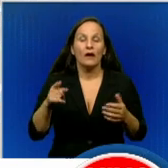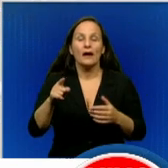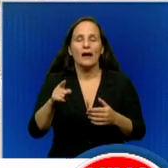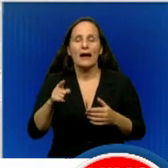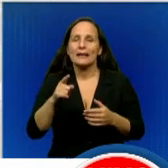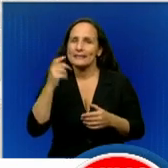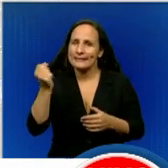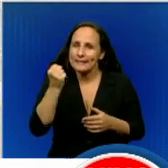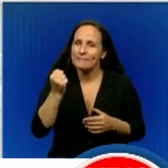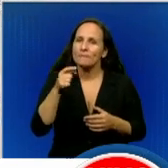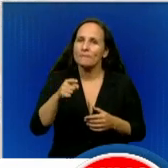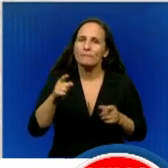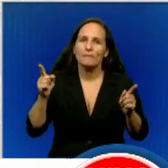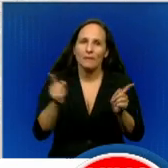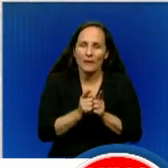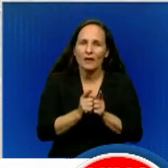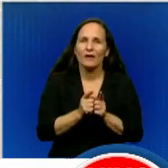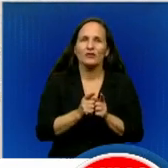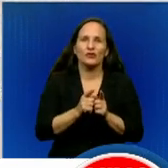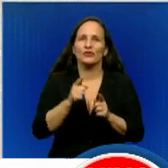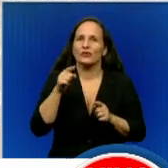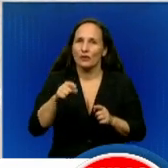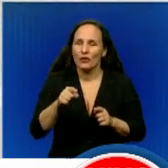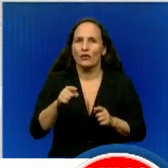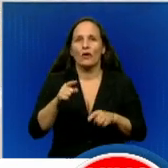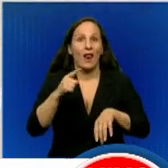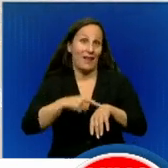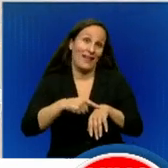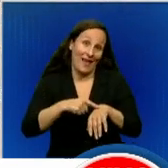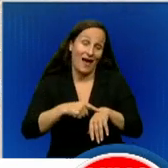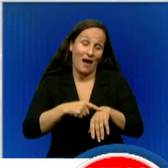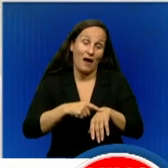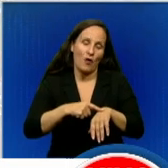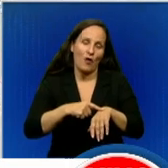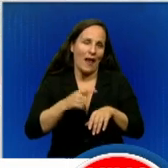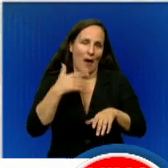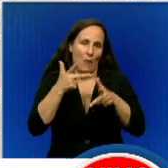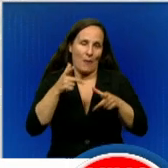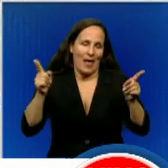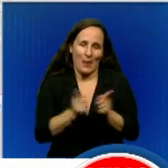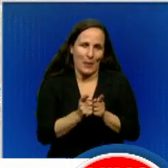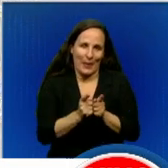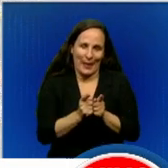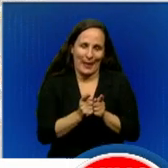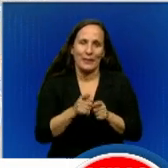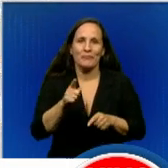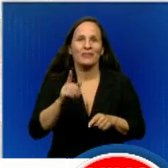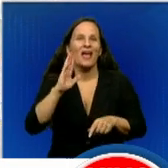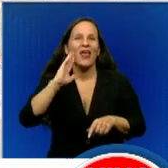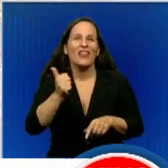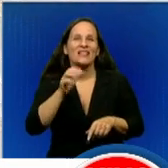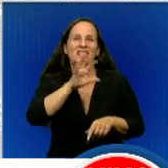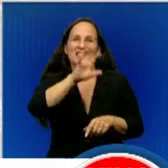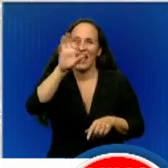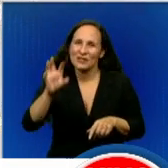tratando de abreviar en función de la hora hay hasta el momento 16 provincias